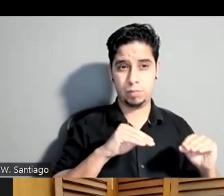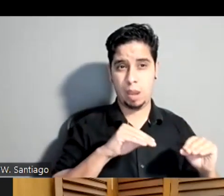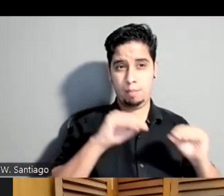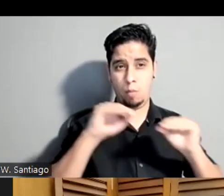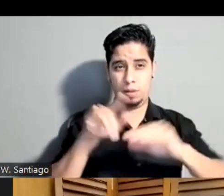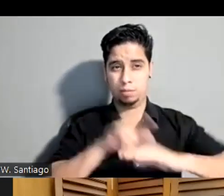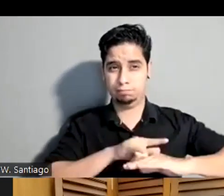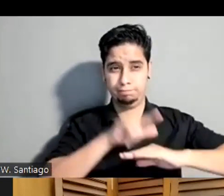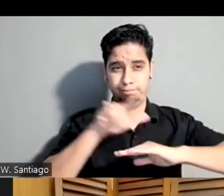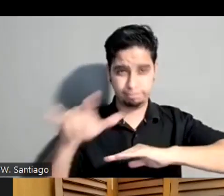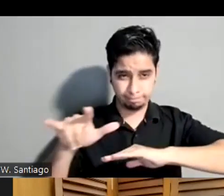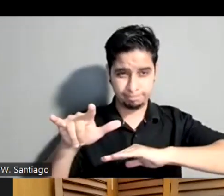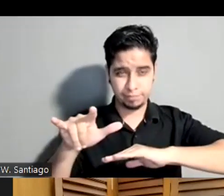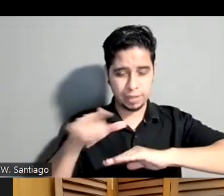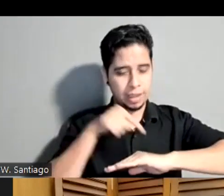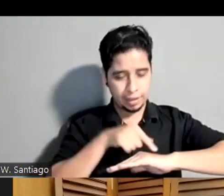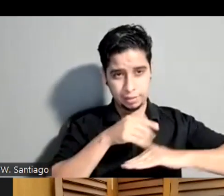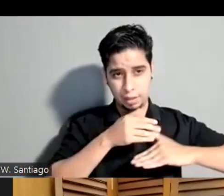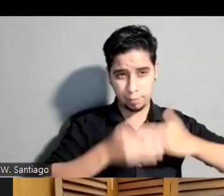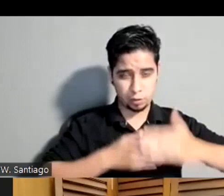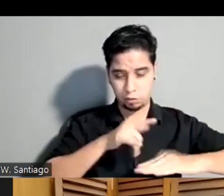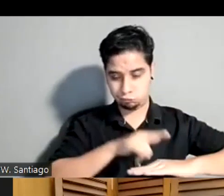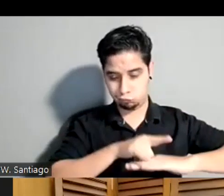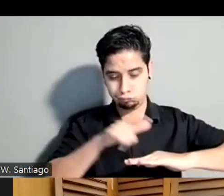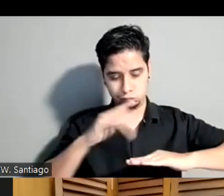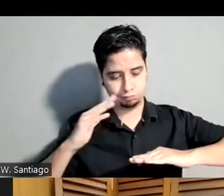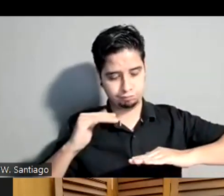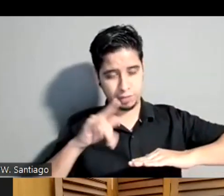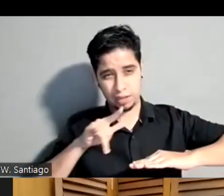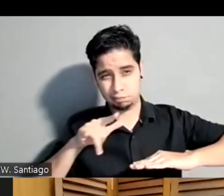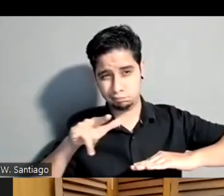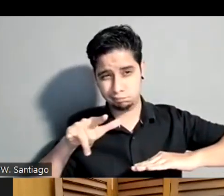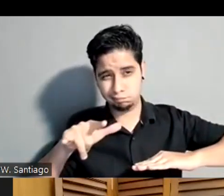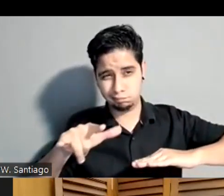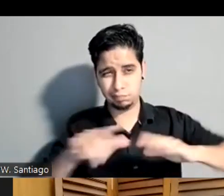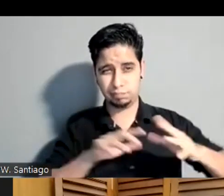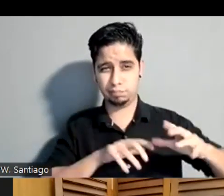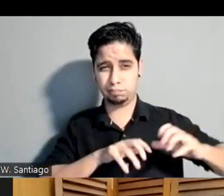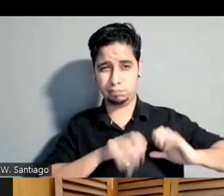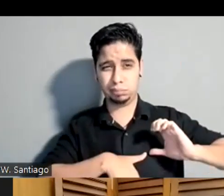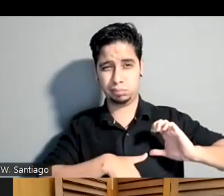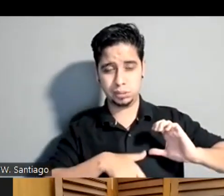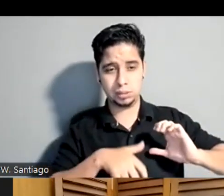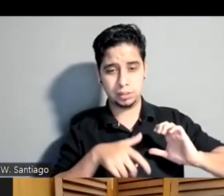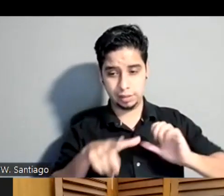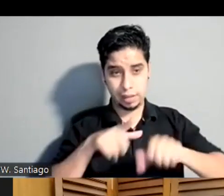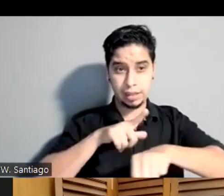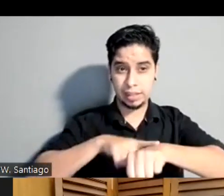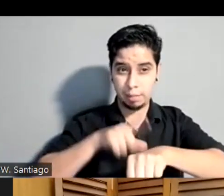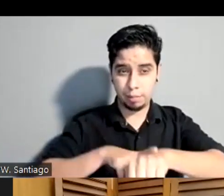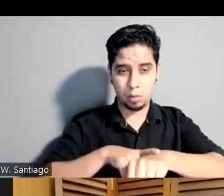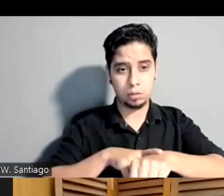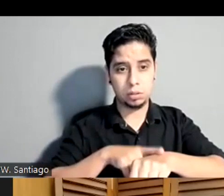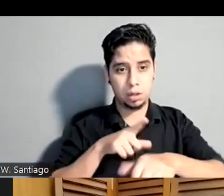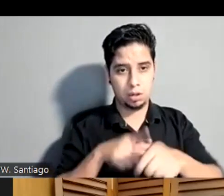es esa transición dolorosa, ¿no? Y aquebrantada del puertorriqueño de esa época es lo que retrata,